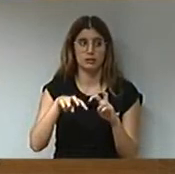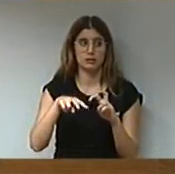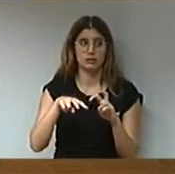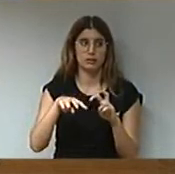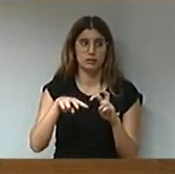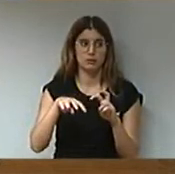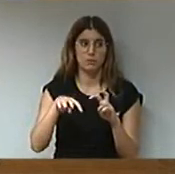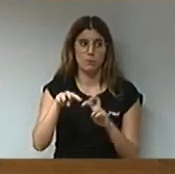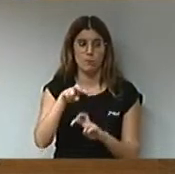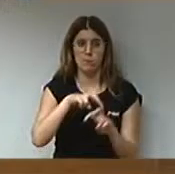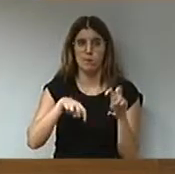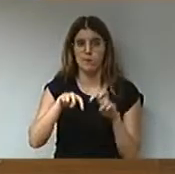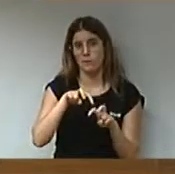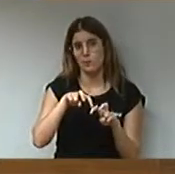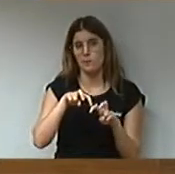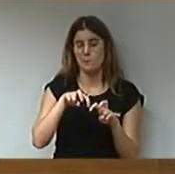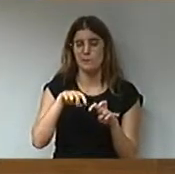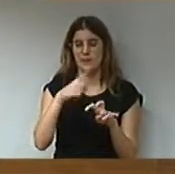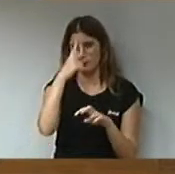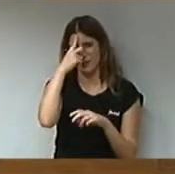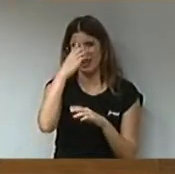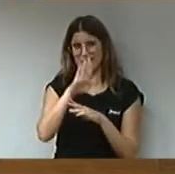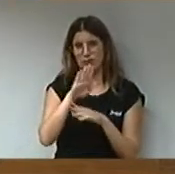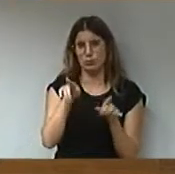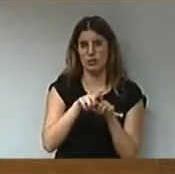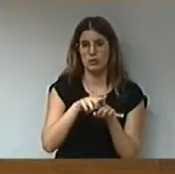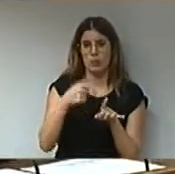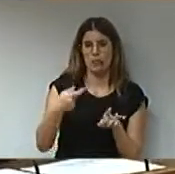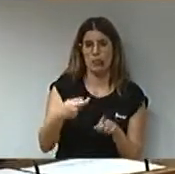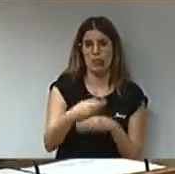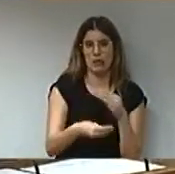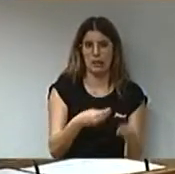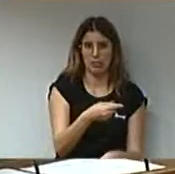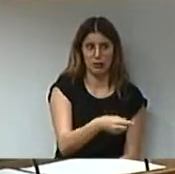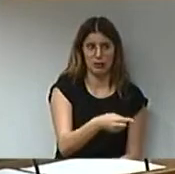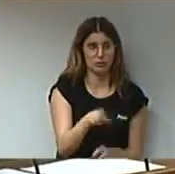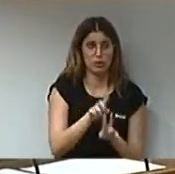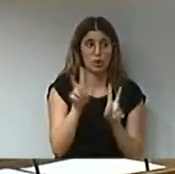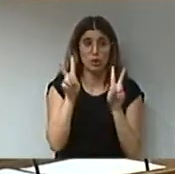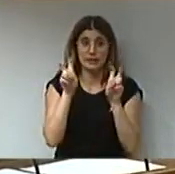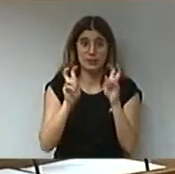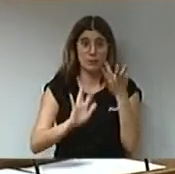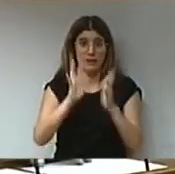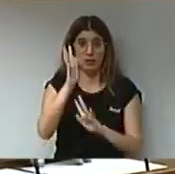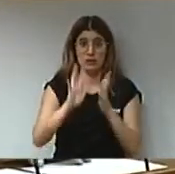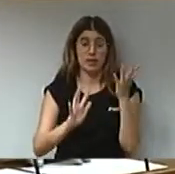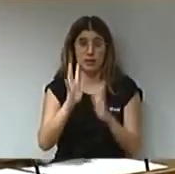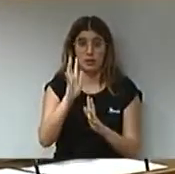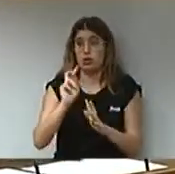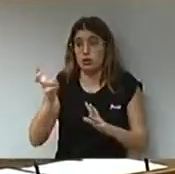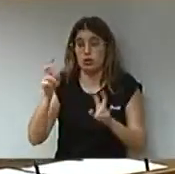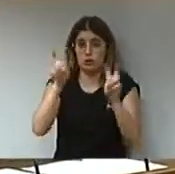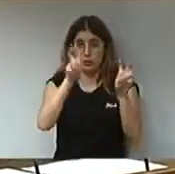alguna actitud com la que vostès tenen habitualment. Simplement, en el tema dels incendis i en tals altres temes.